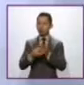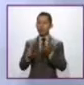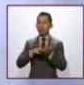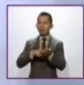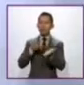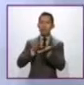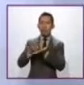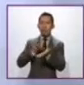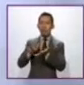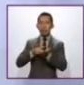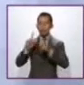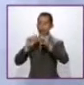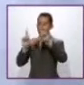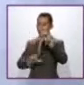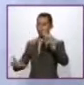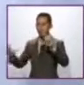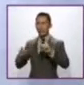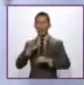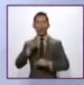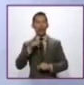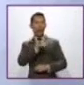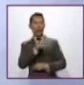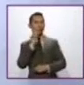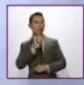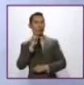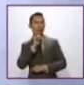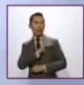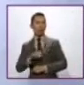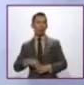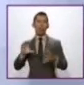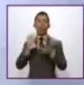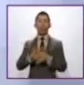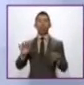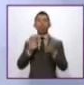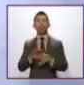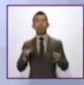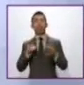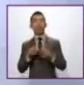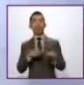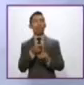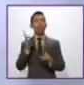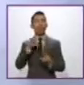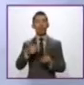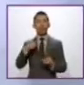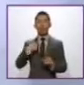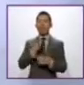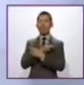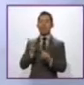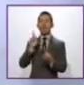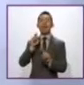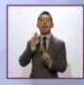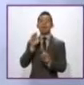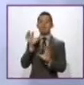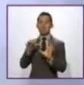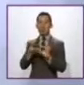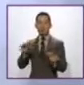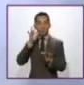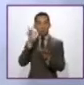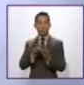con el presidente de la República, no como su candidata que se ha desmarcado una y otra vez. Aquí sí hay congruencia. Eres